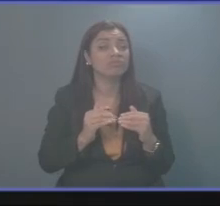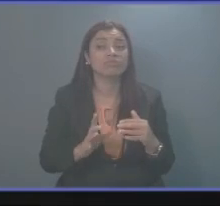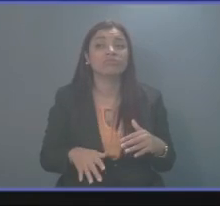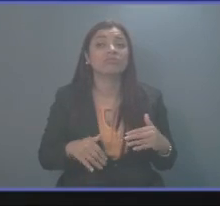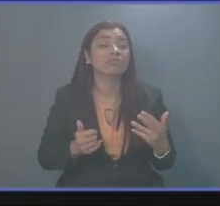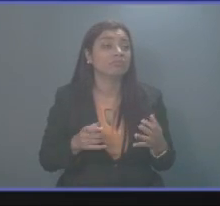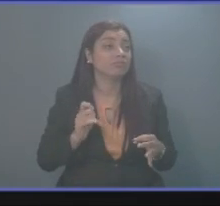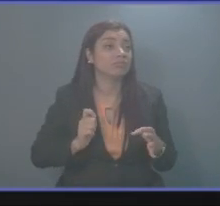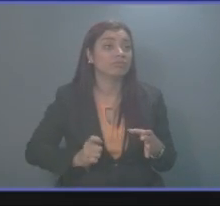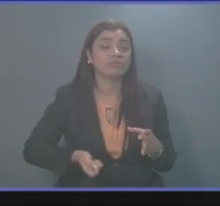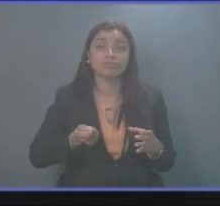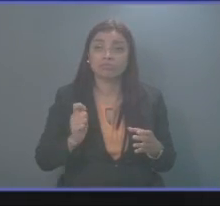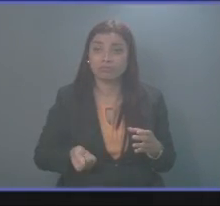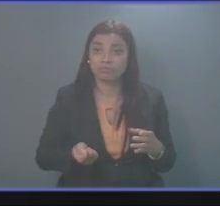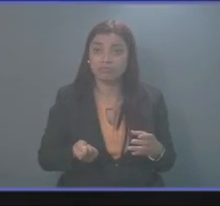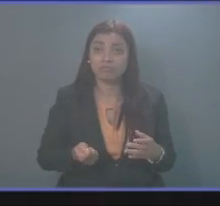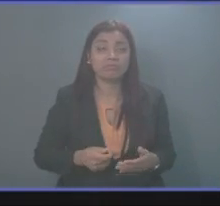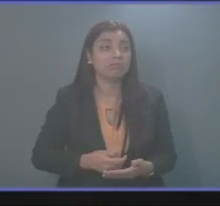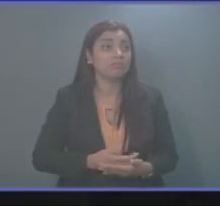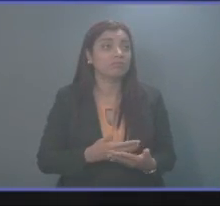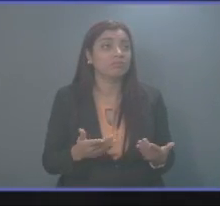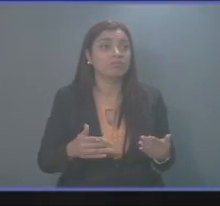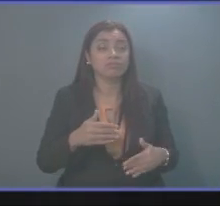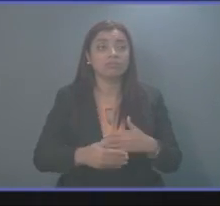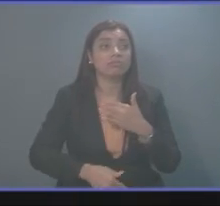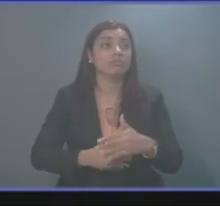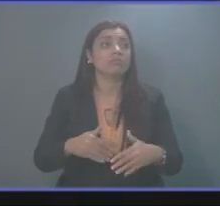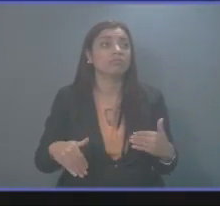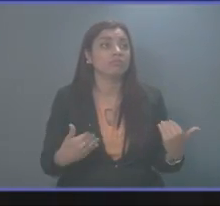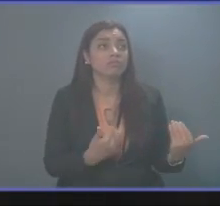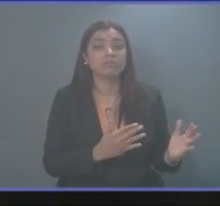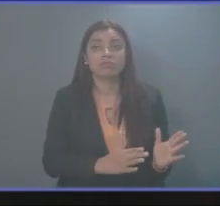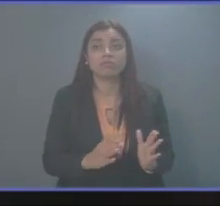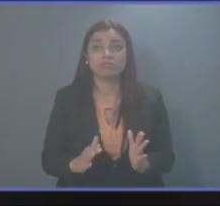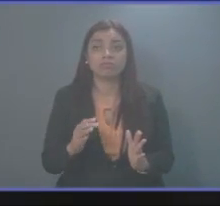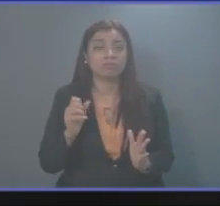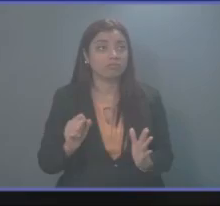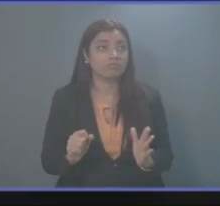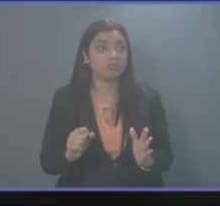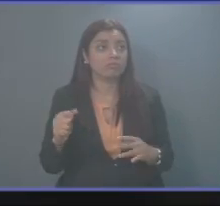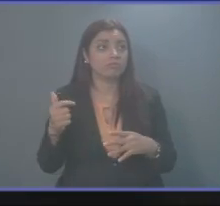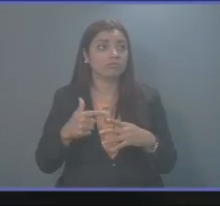que los tribunales no han actuado conforme